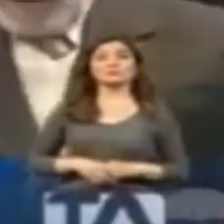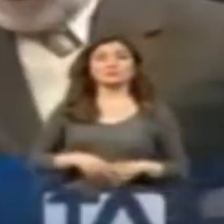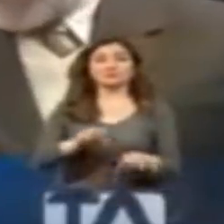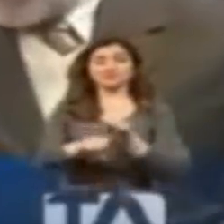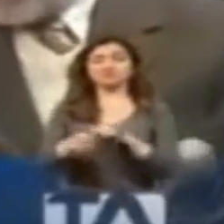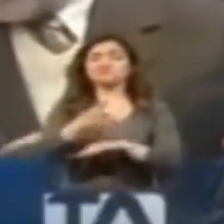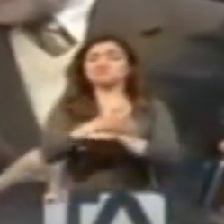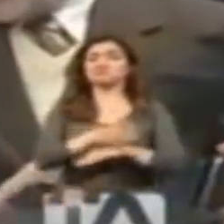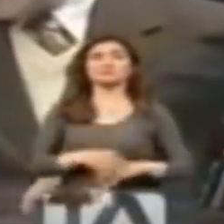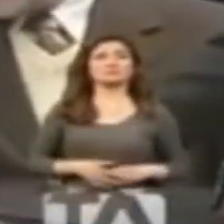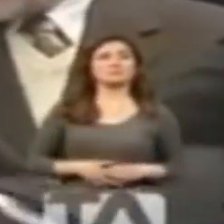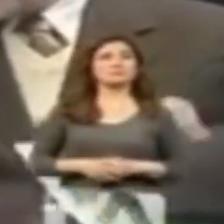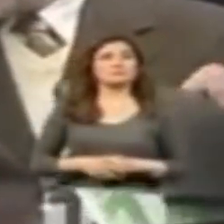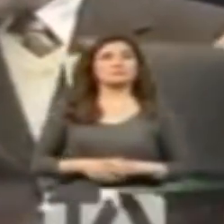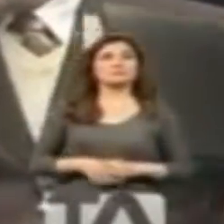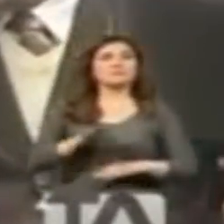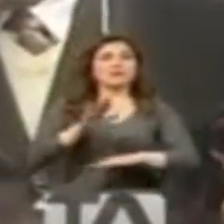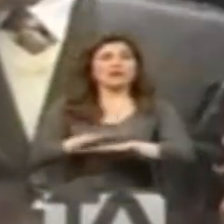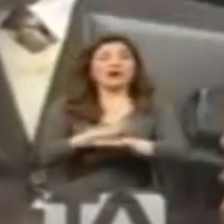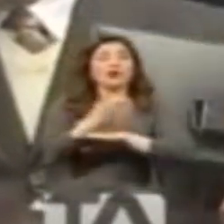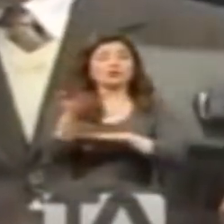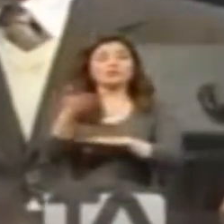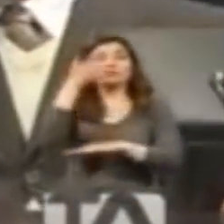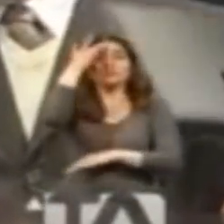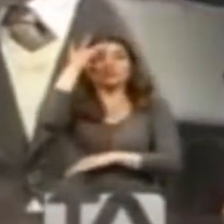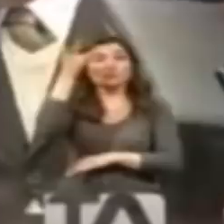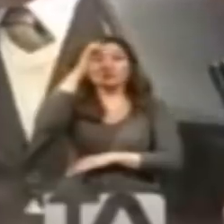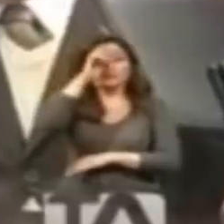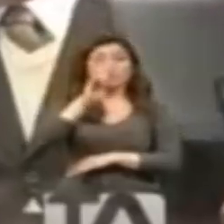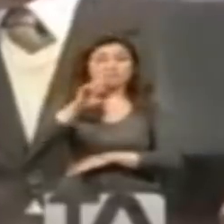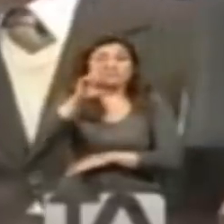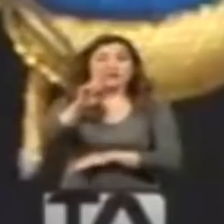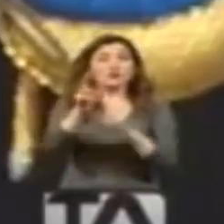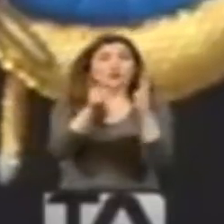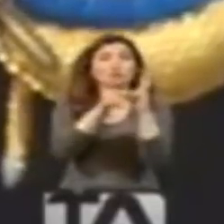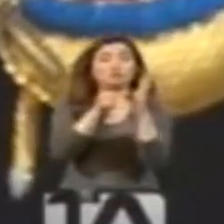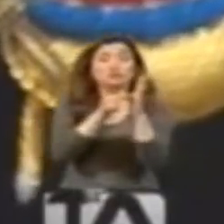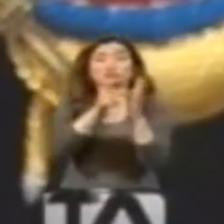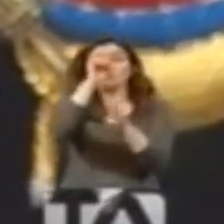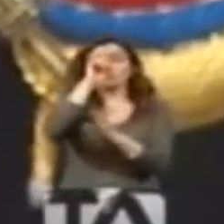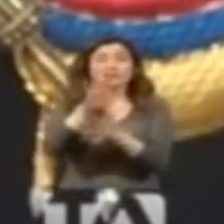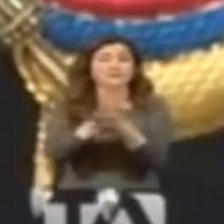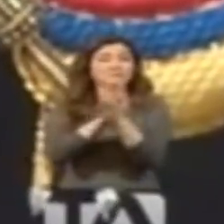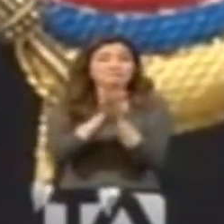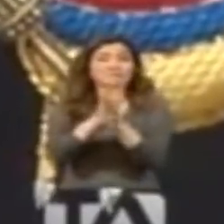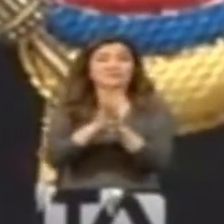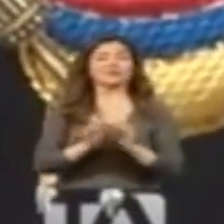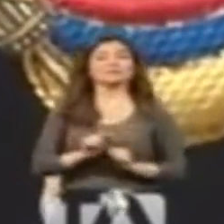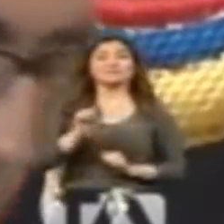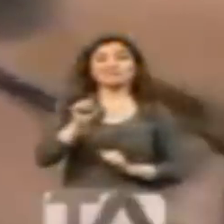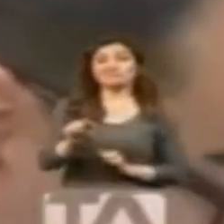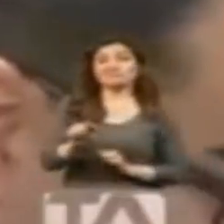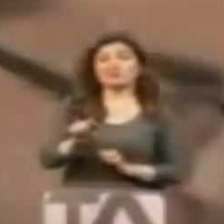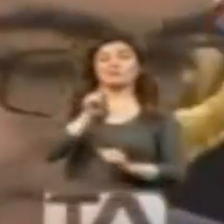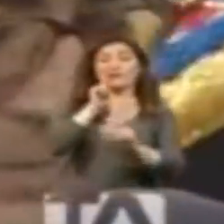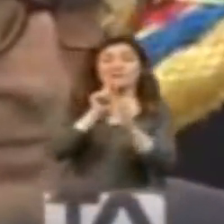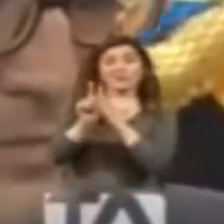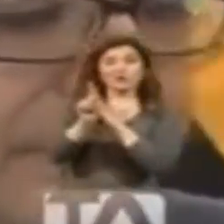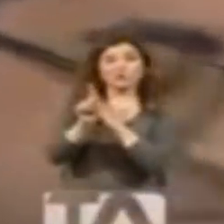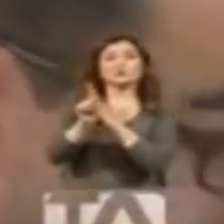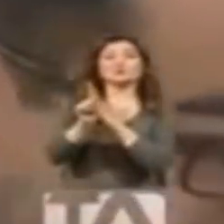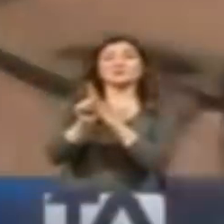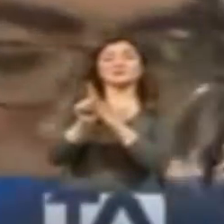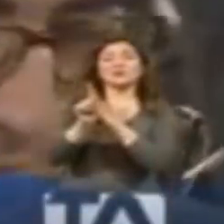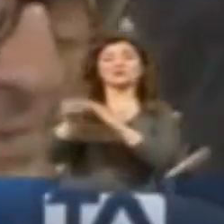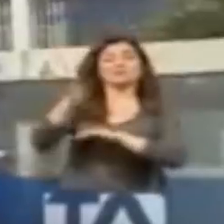perjuicio. Dijo que no conoce las causas por las que no se respetó la puntuación y que no descarta emprender acciones legales contra el